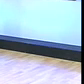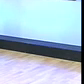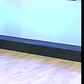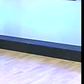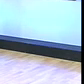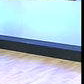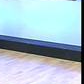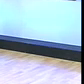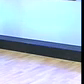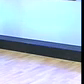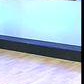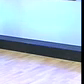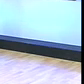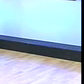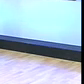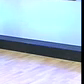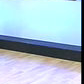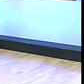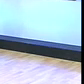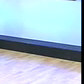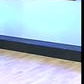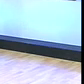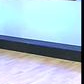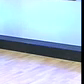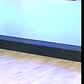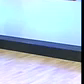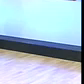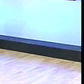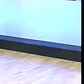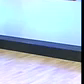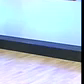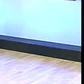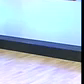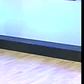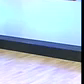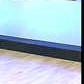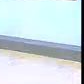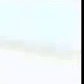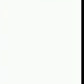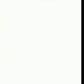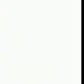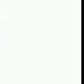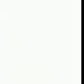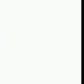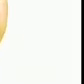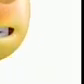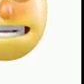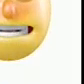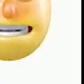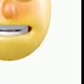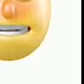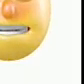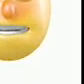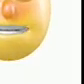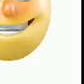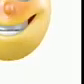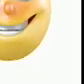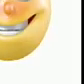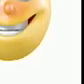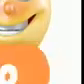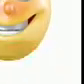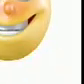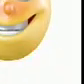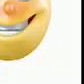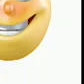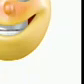gracias a Palagrip, alivio rápido para todos los síntomas de la gripe. Para un día sin mocosera,